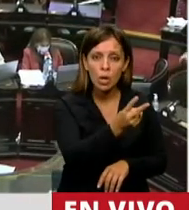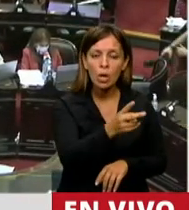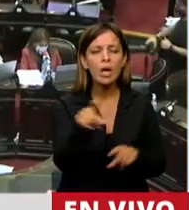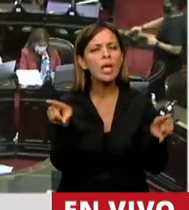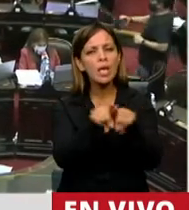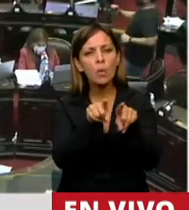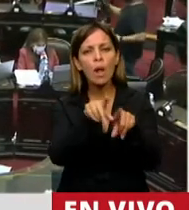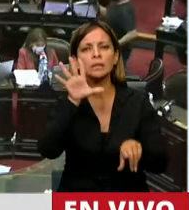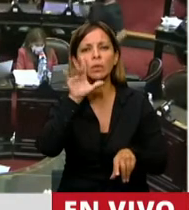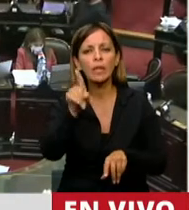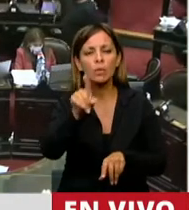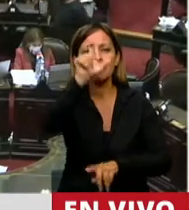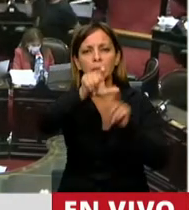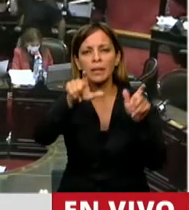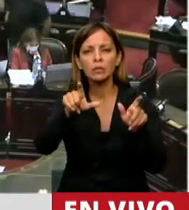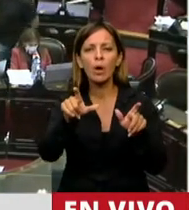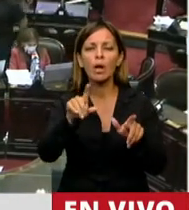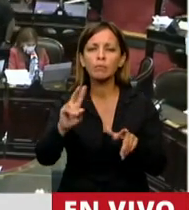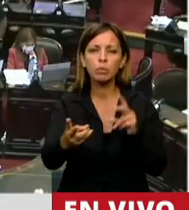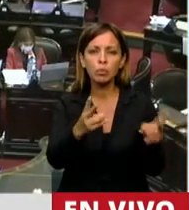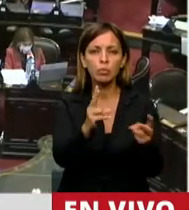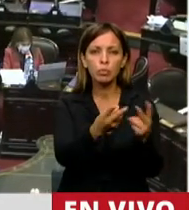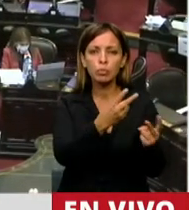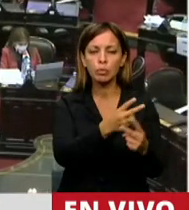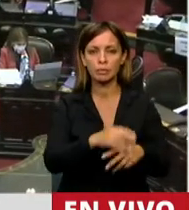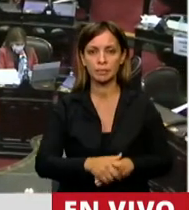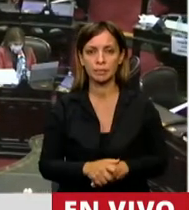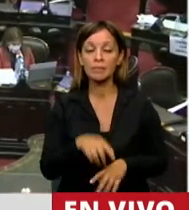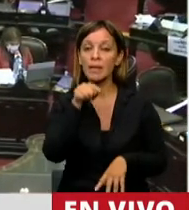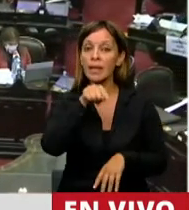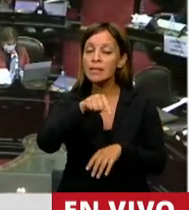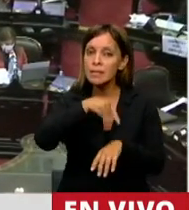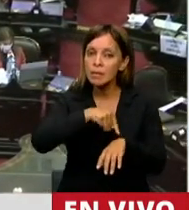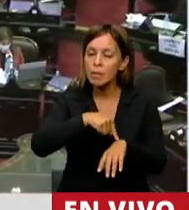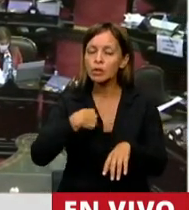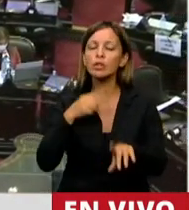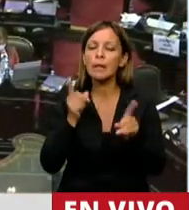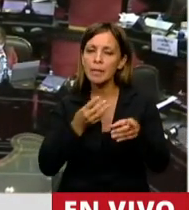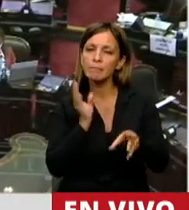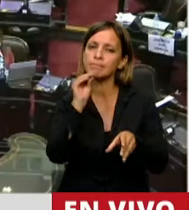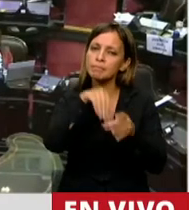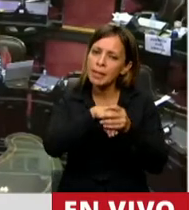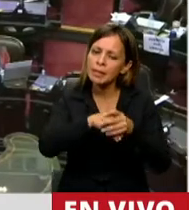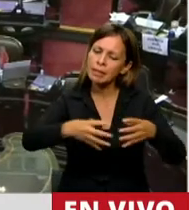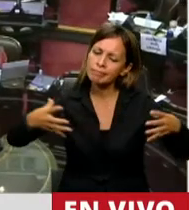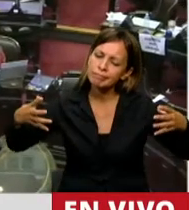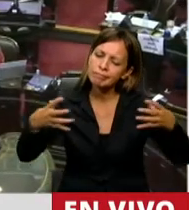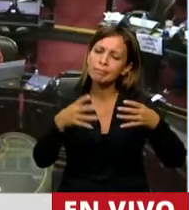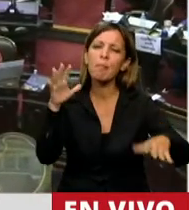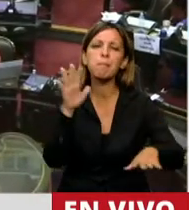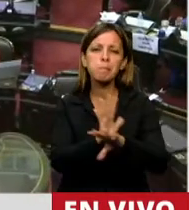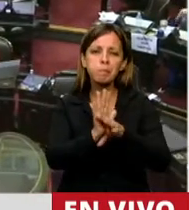51 vidas más. Y a partir de ese momento formo parte de una gran familia que